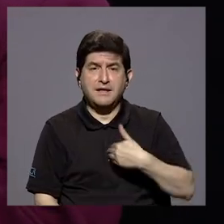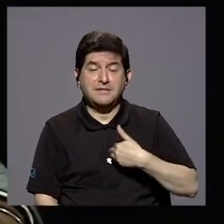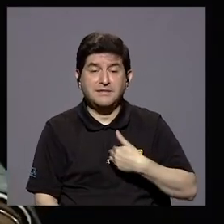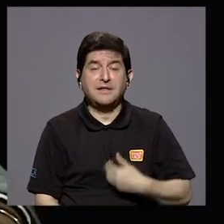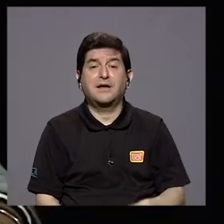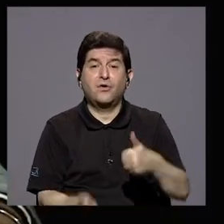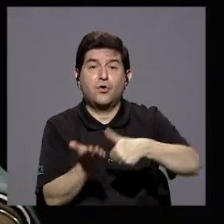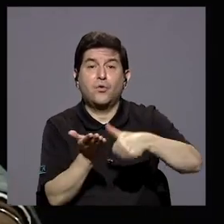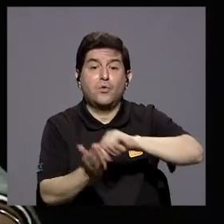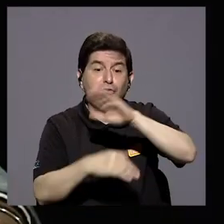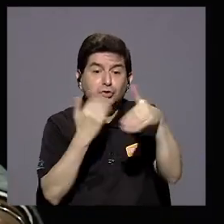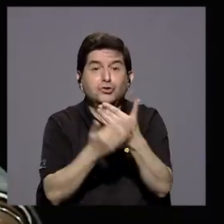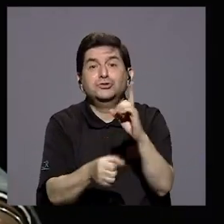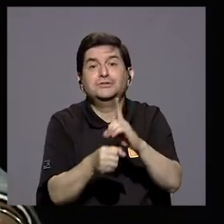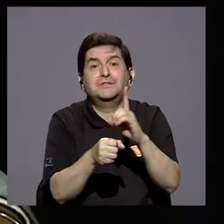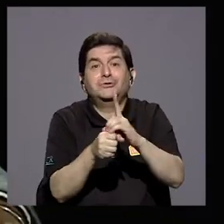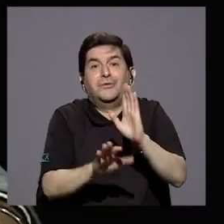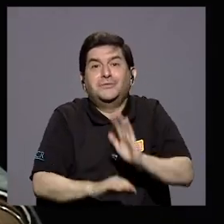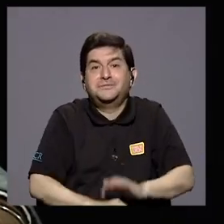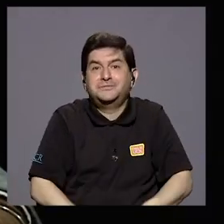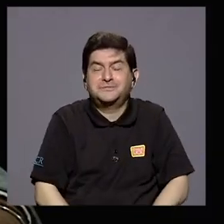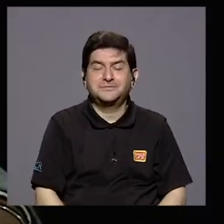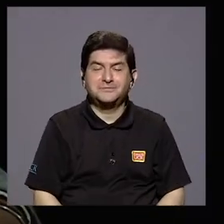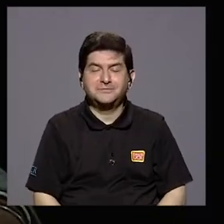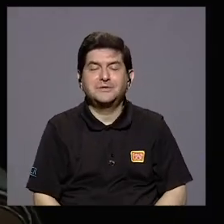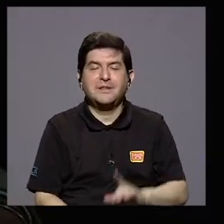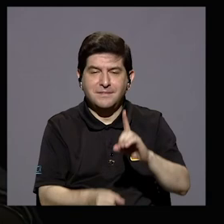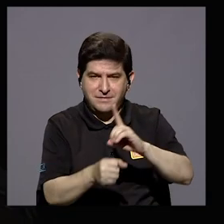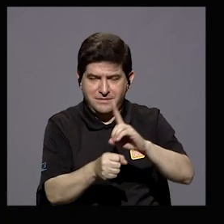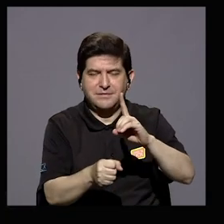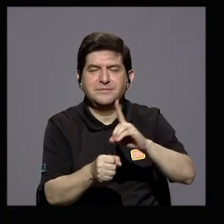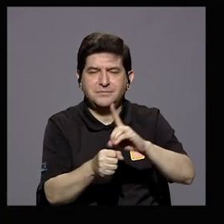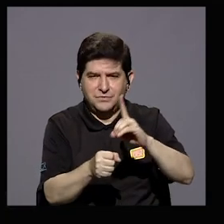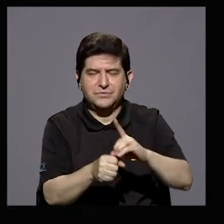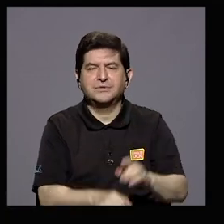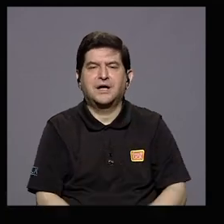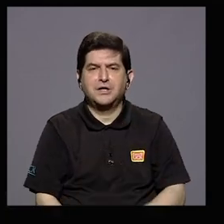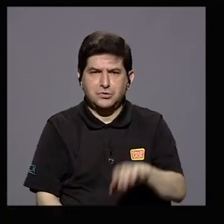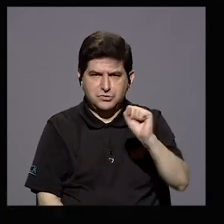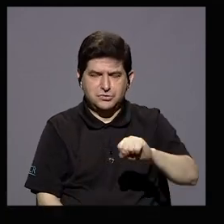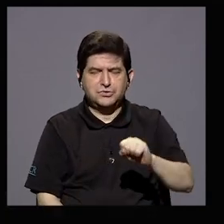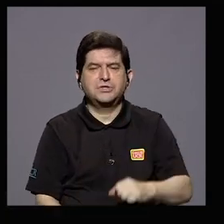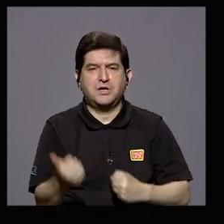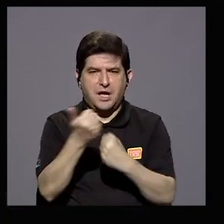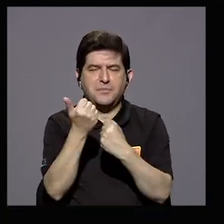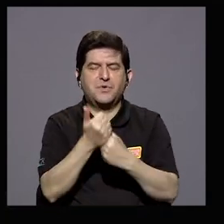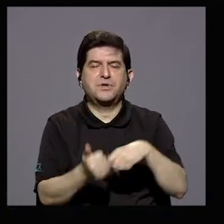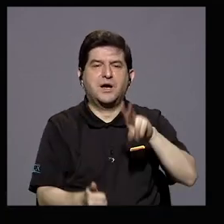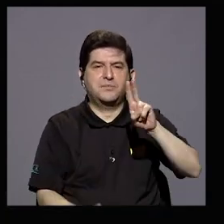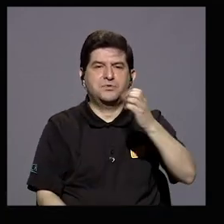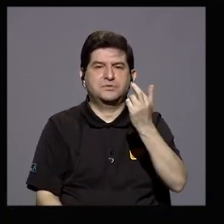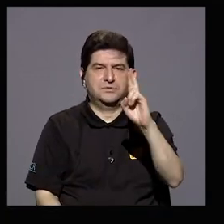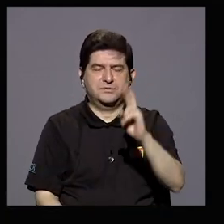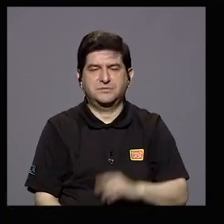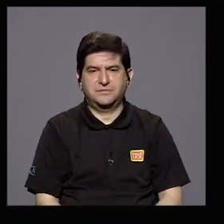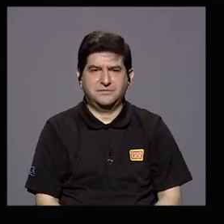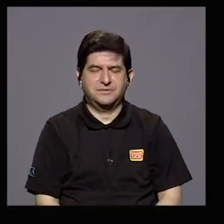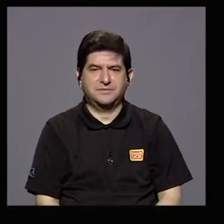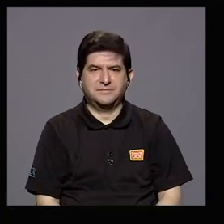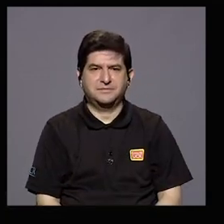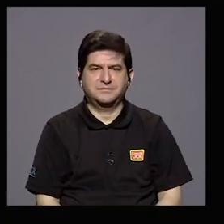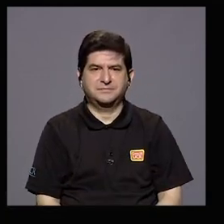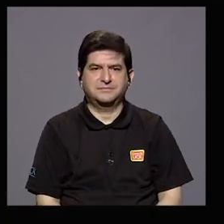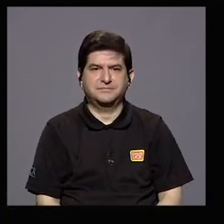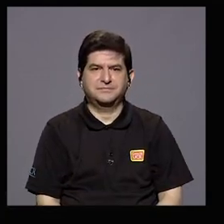los votos de todos los diputados, doña Aida. Los diputados estamos siempre con la universidad. Todos los diputados